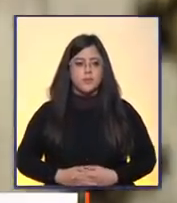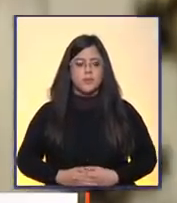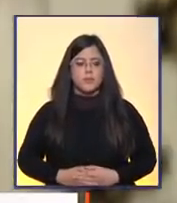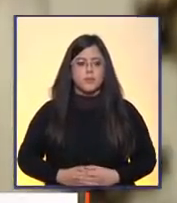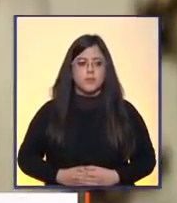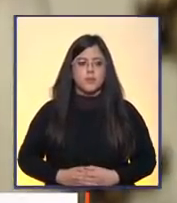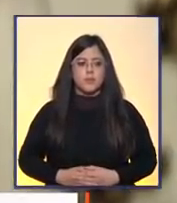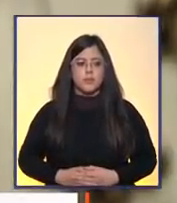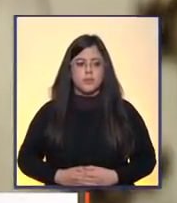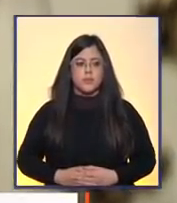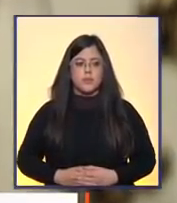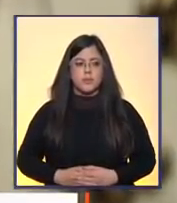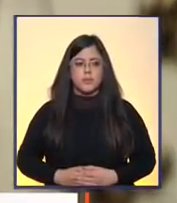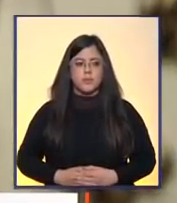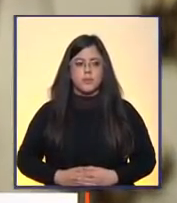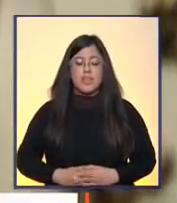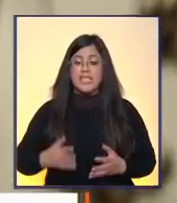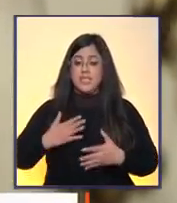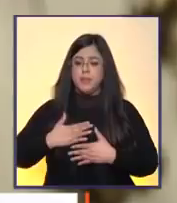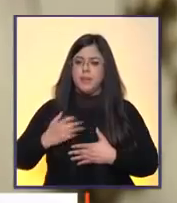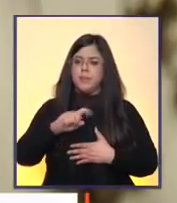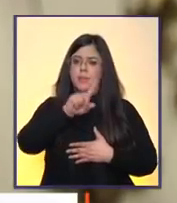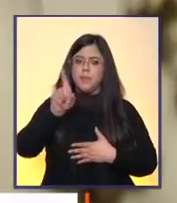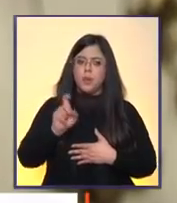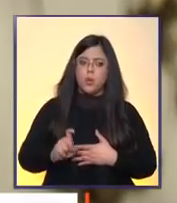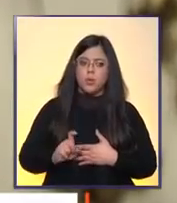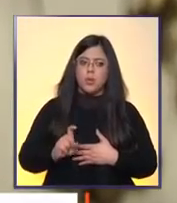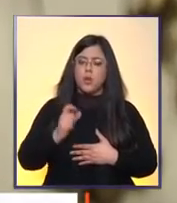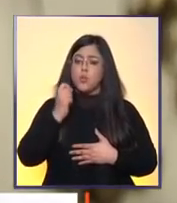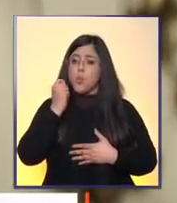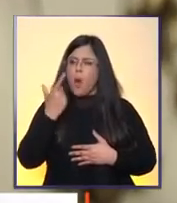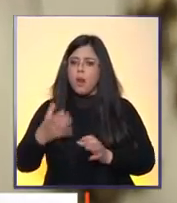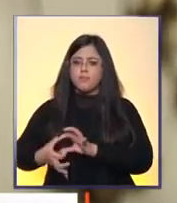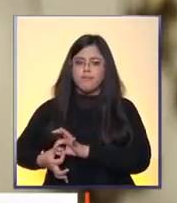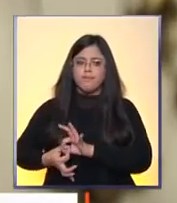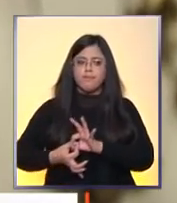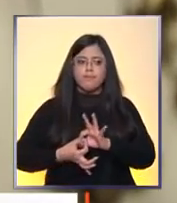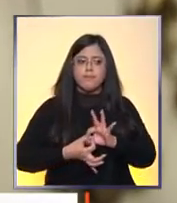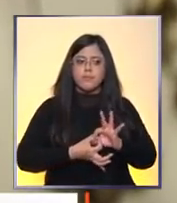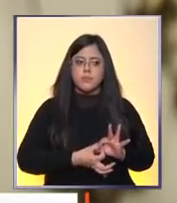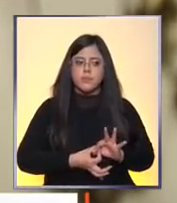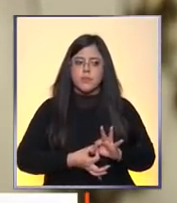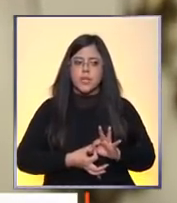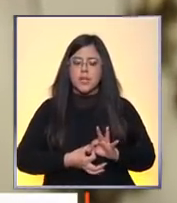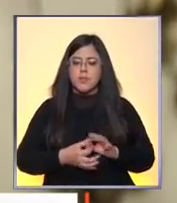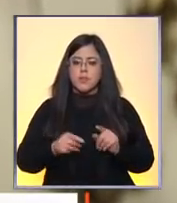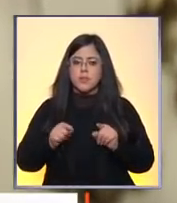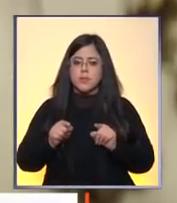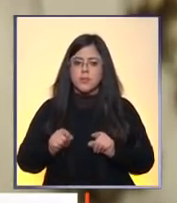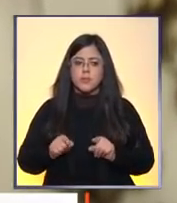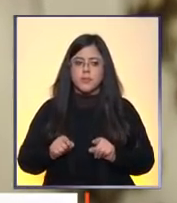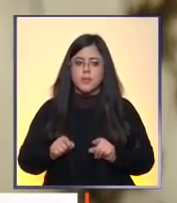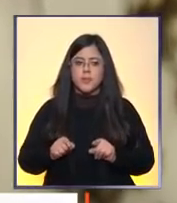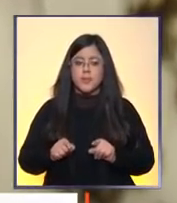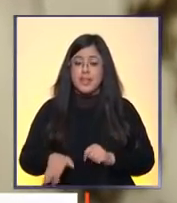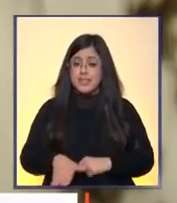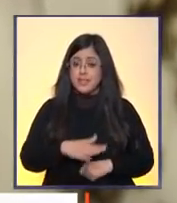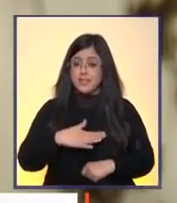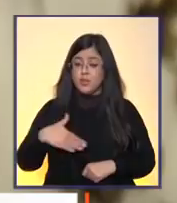Si me tuvieran que preguntar cuál es la principal razón que provocó este tipo de